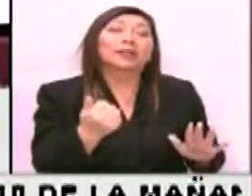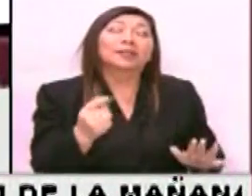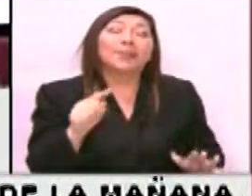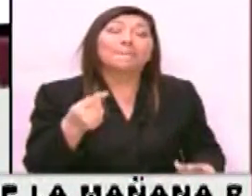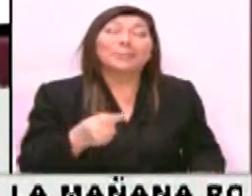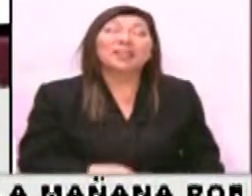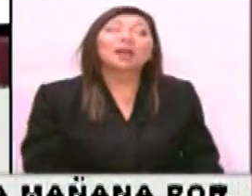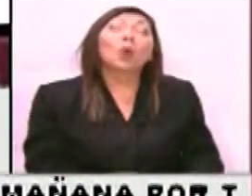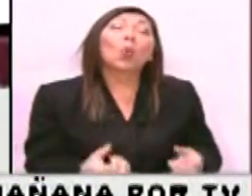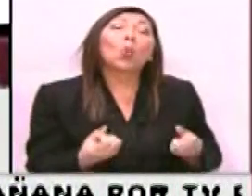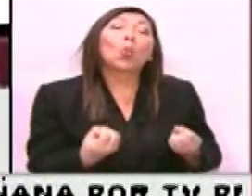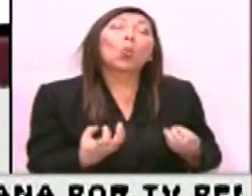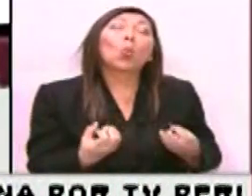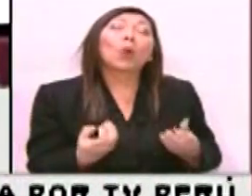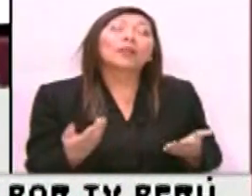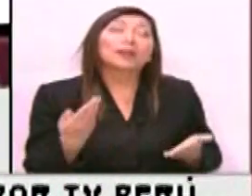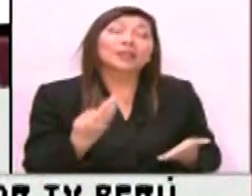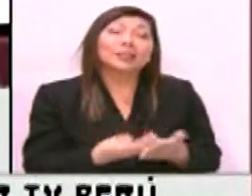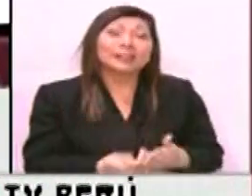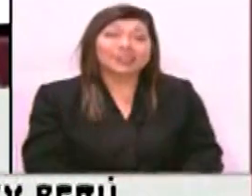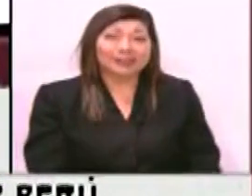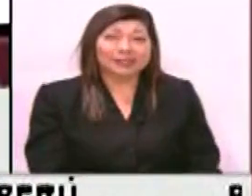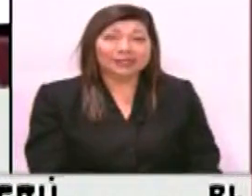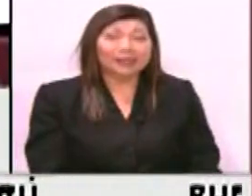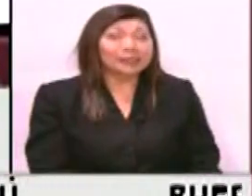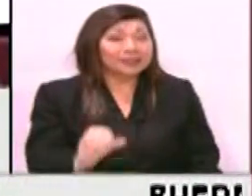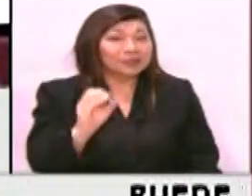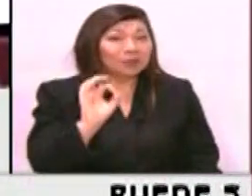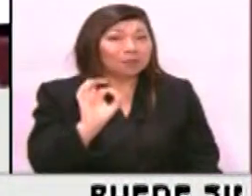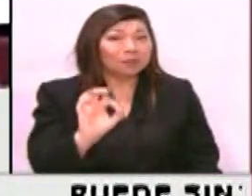8.246.000. ¿De cuánto estamos hablando? Del